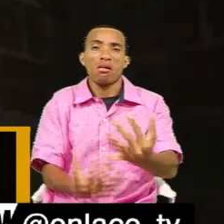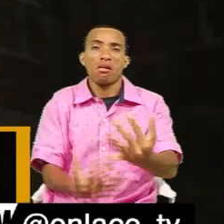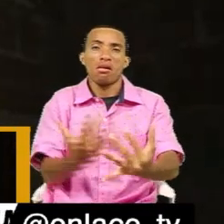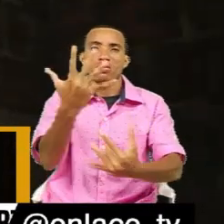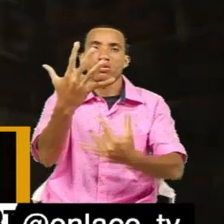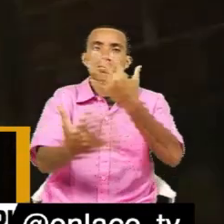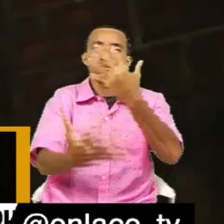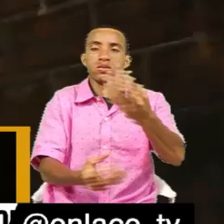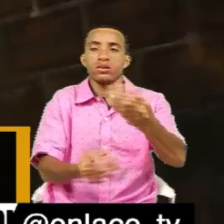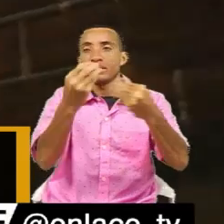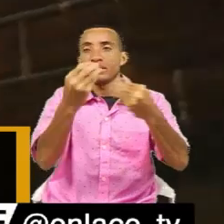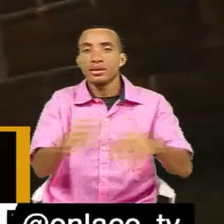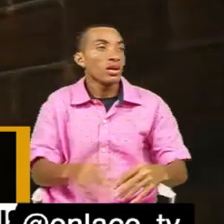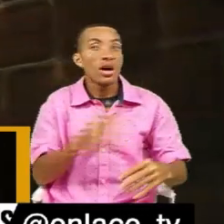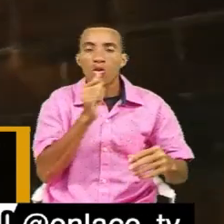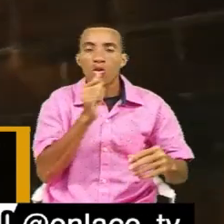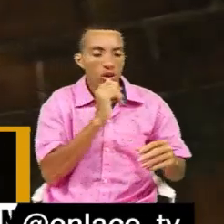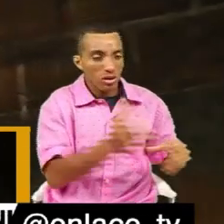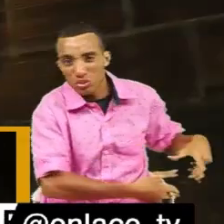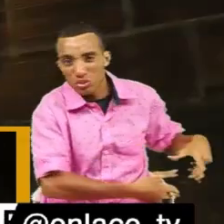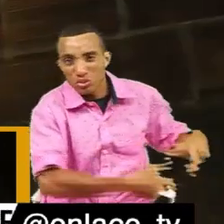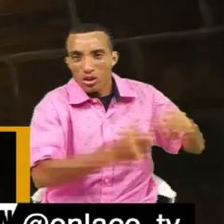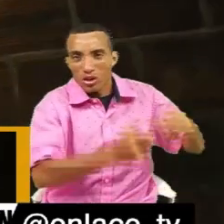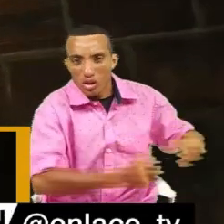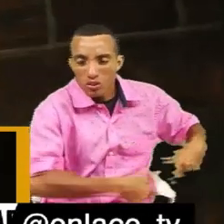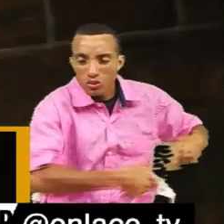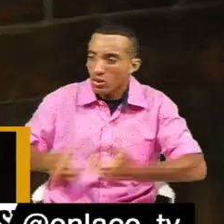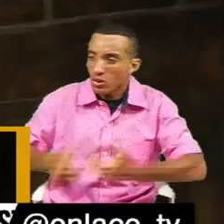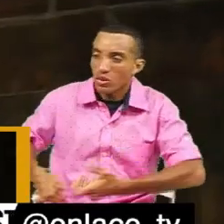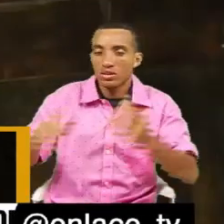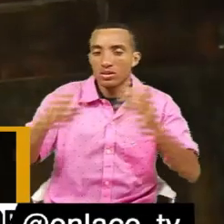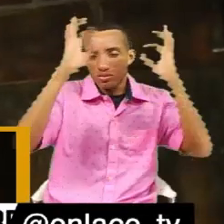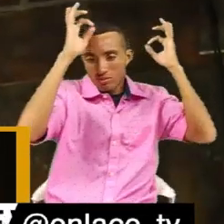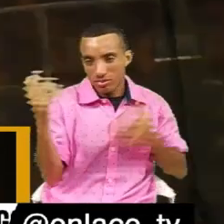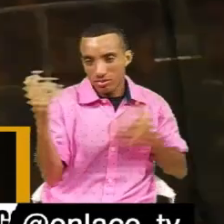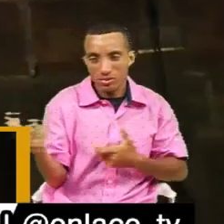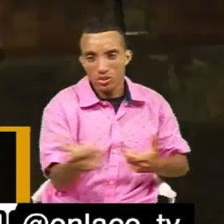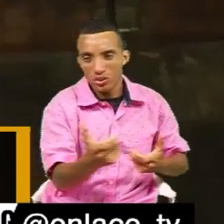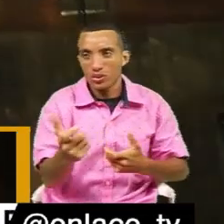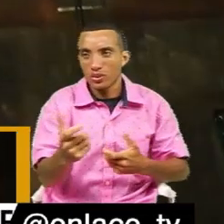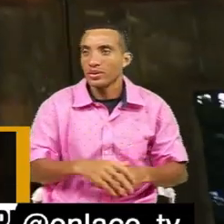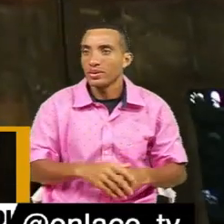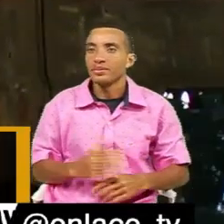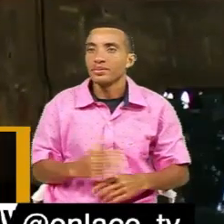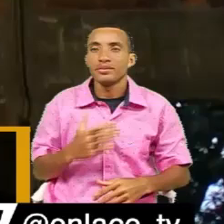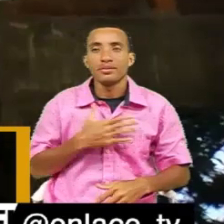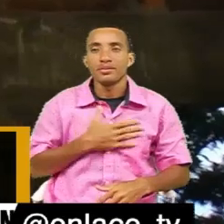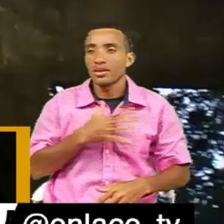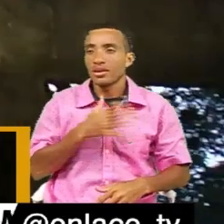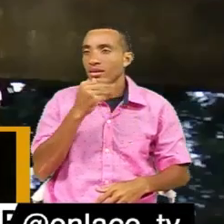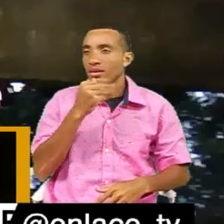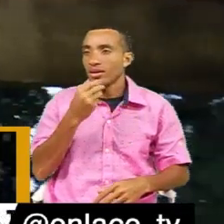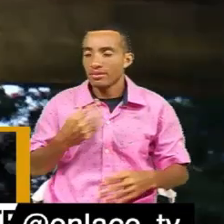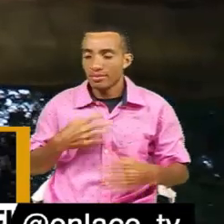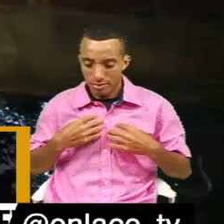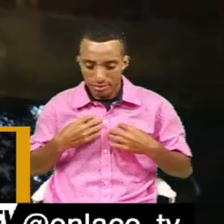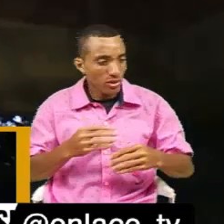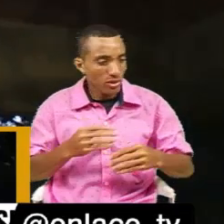todo empezaron a echarle agua hasta que llegaron los bomberos. Pero me quedé con lo que tengo encima nomás, no tengo nada,